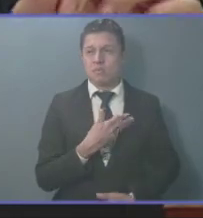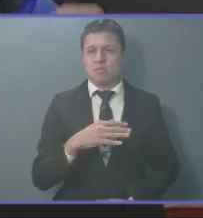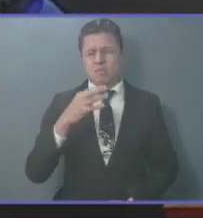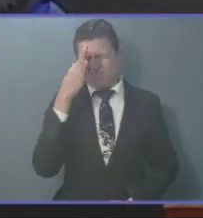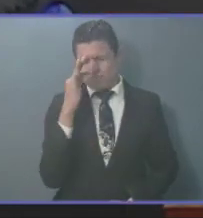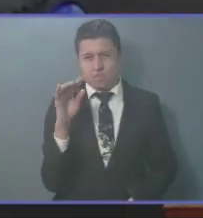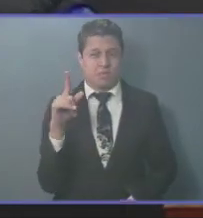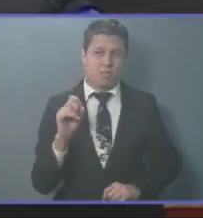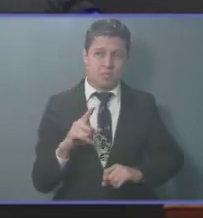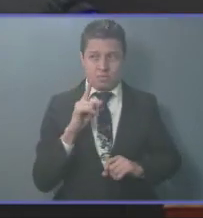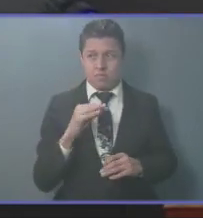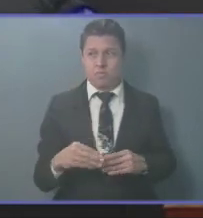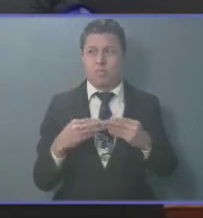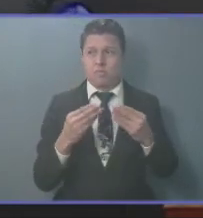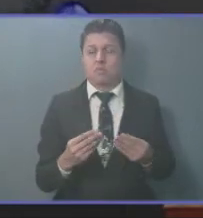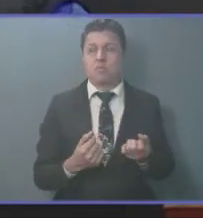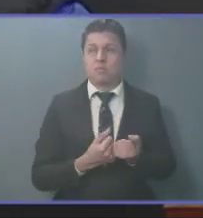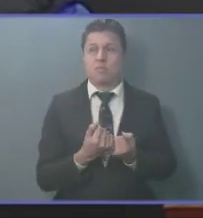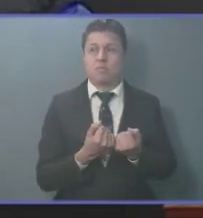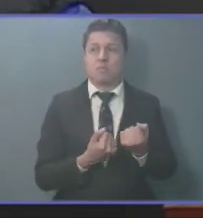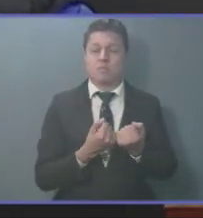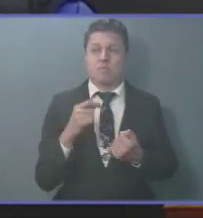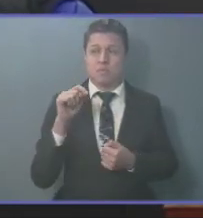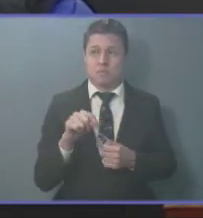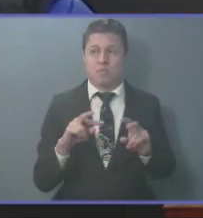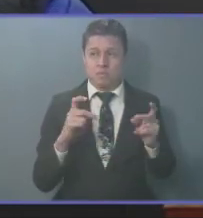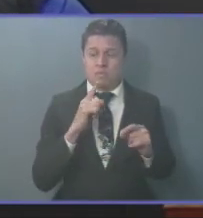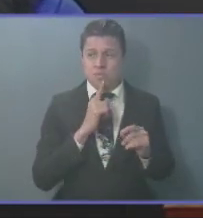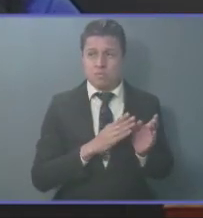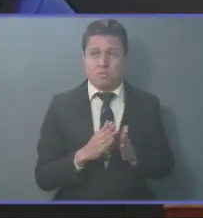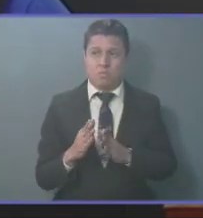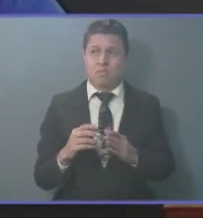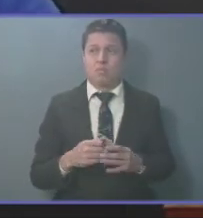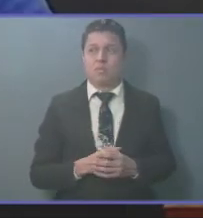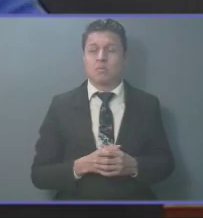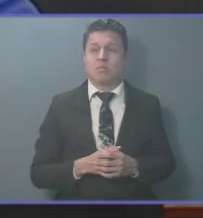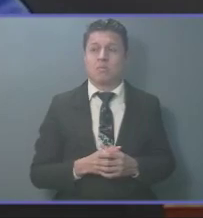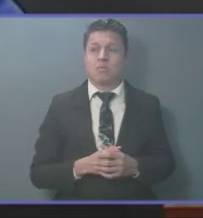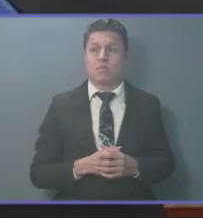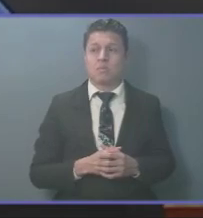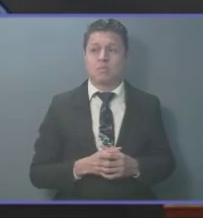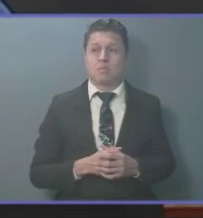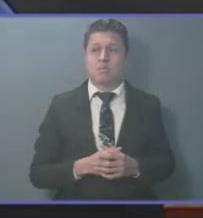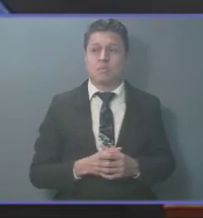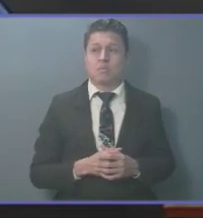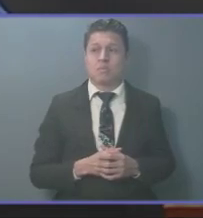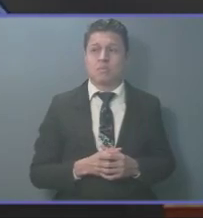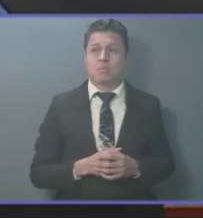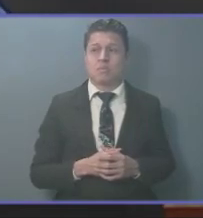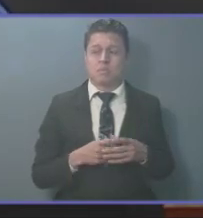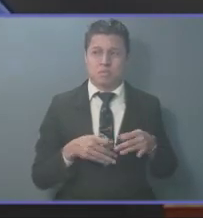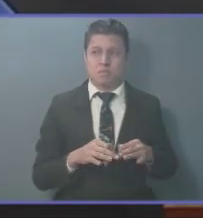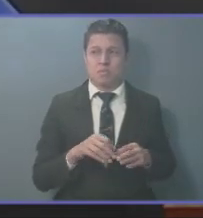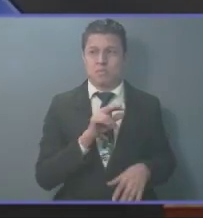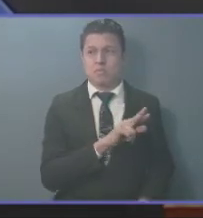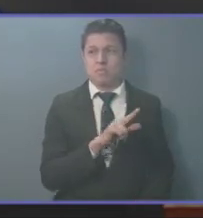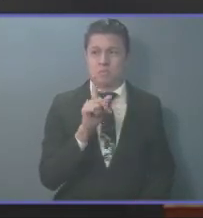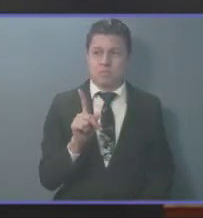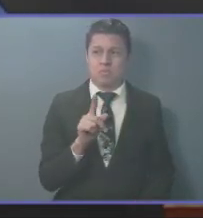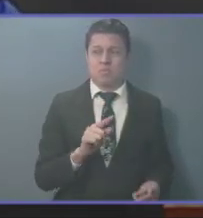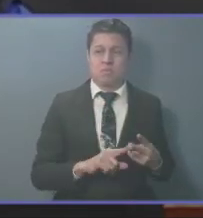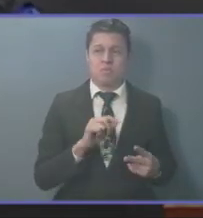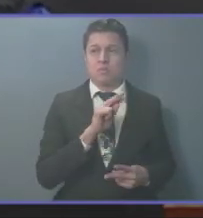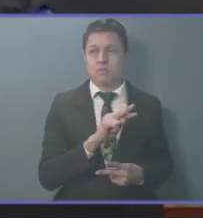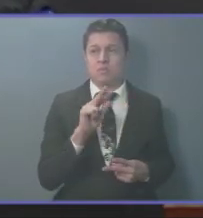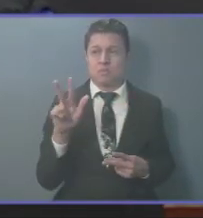puede ser atribuible a este órgano de Estado. De hecho, la sentencia 21,